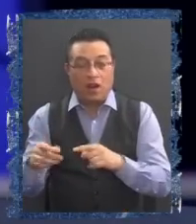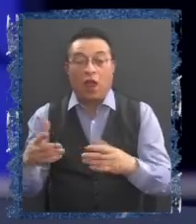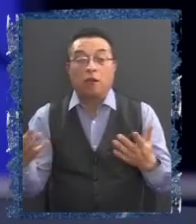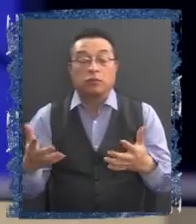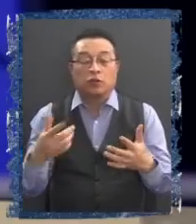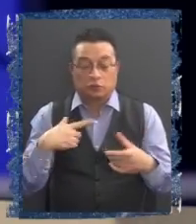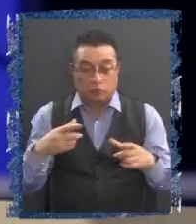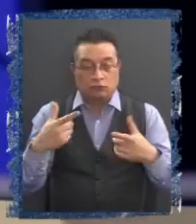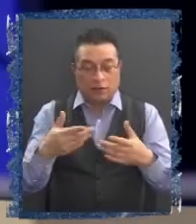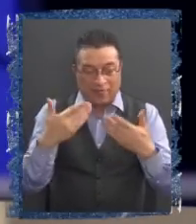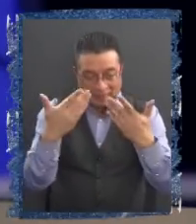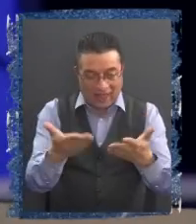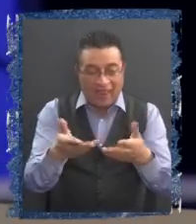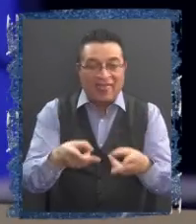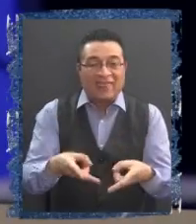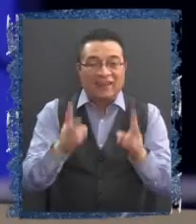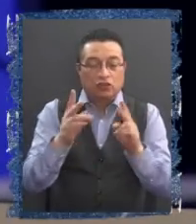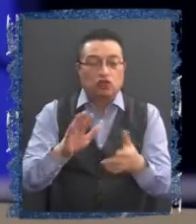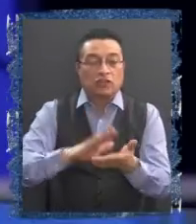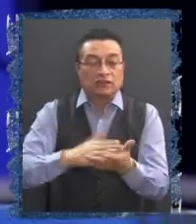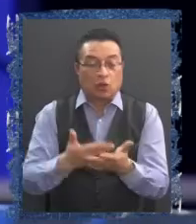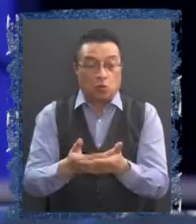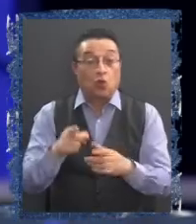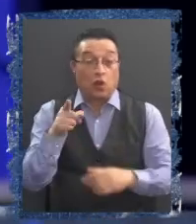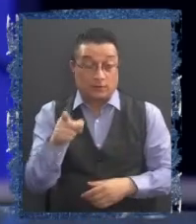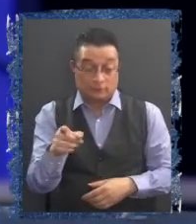cobertura del derecho a la salud. Creo que la intervención está